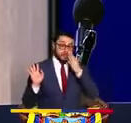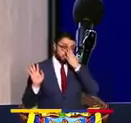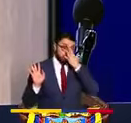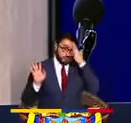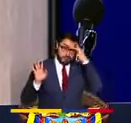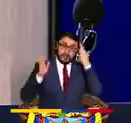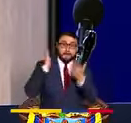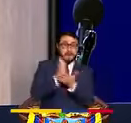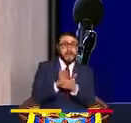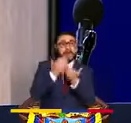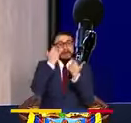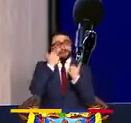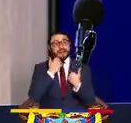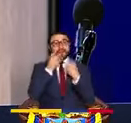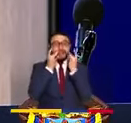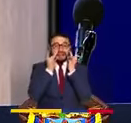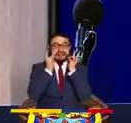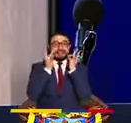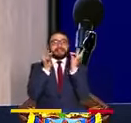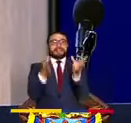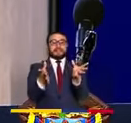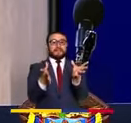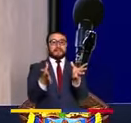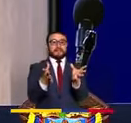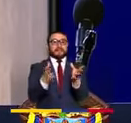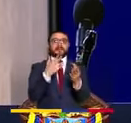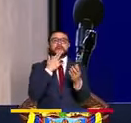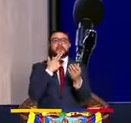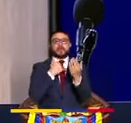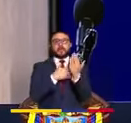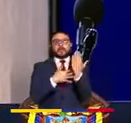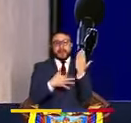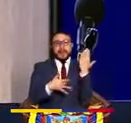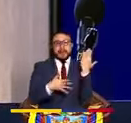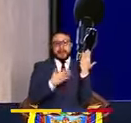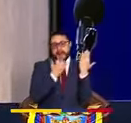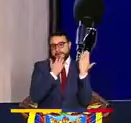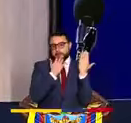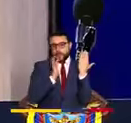enfermedades crónicas. Diabetes es un ejemplo.